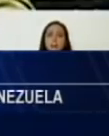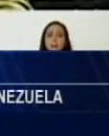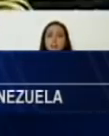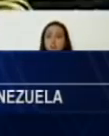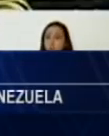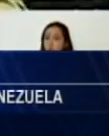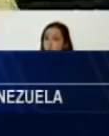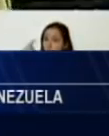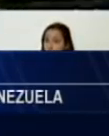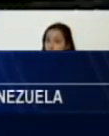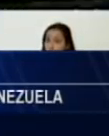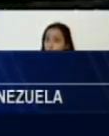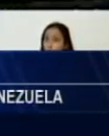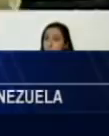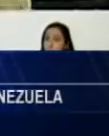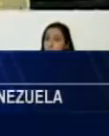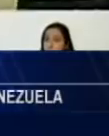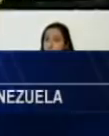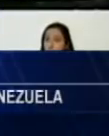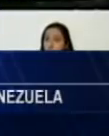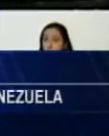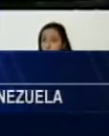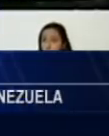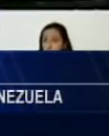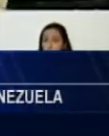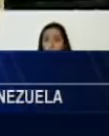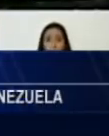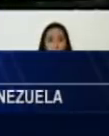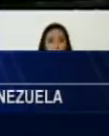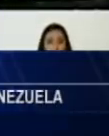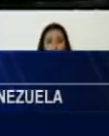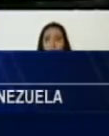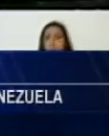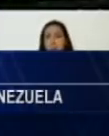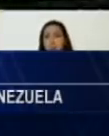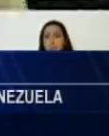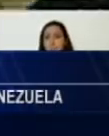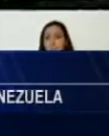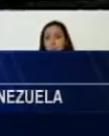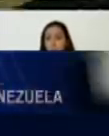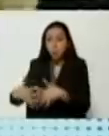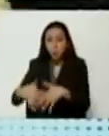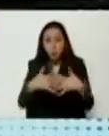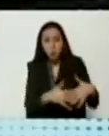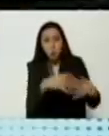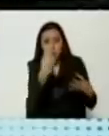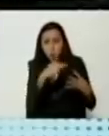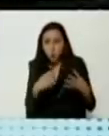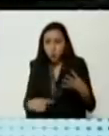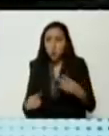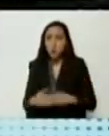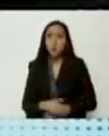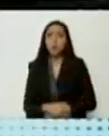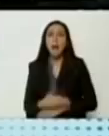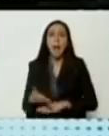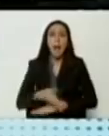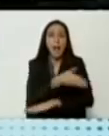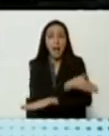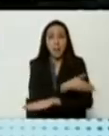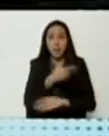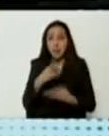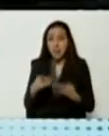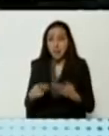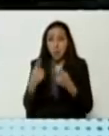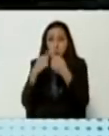El próximo miércoles vamos a hacer una audiencia pública. El jefe del gobierno también habló sobre la creación de